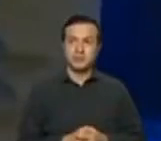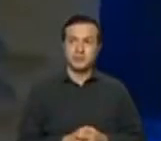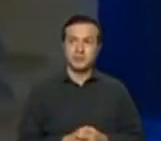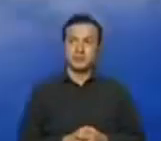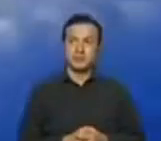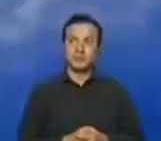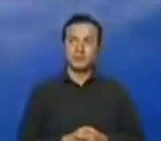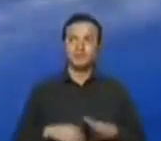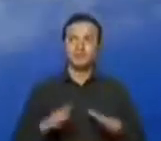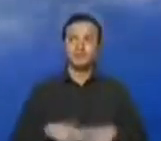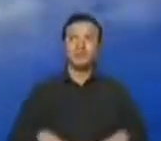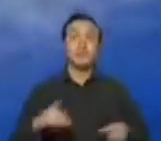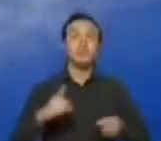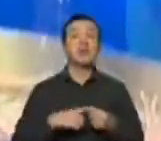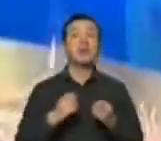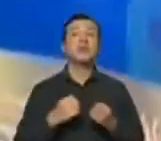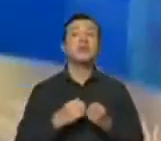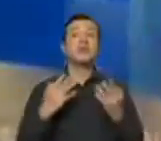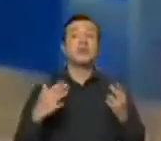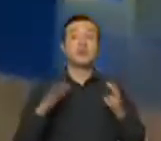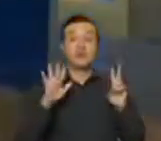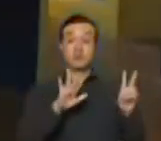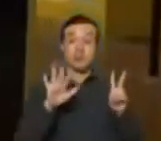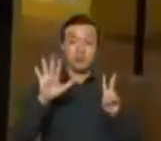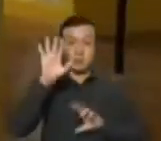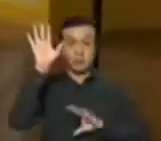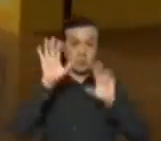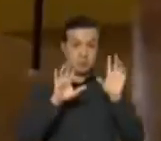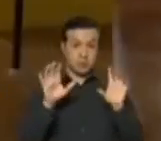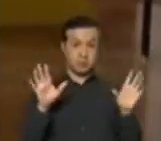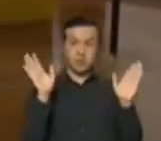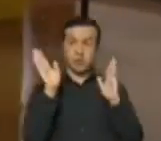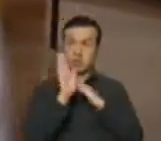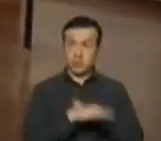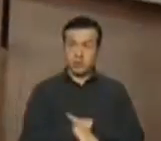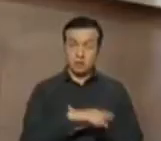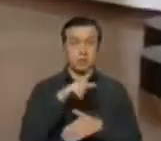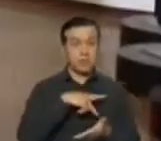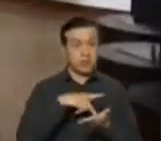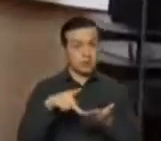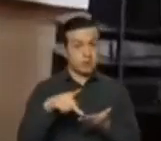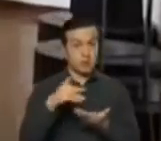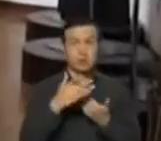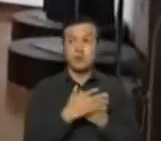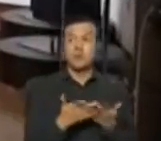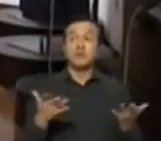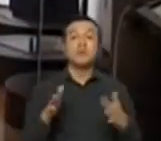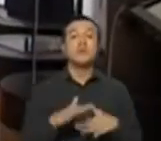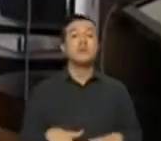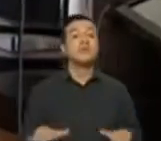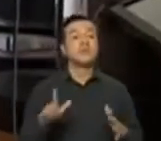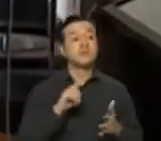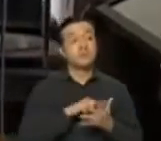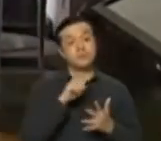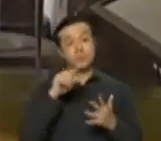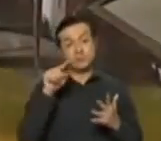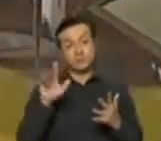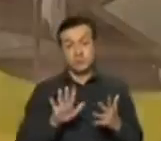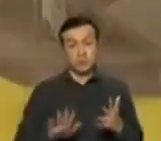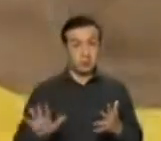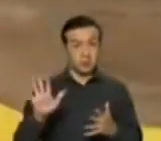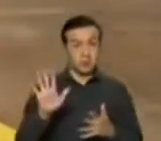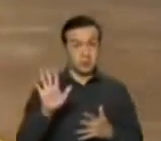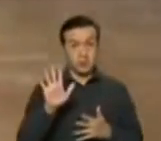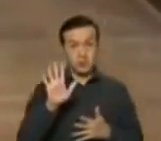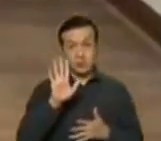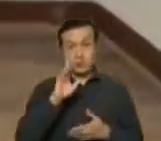En la capital, en total, existen 77 museos, gratuitos y pagados, que están ubicados en distintos sectores de la